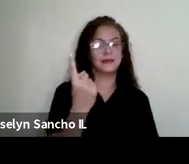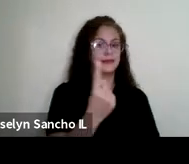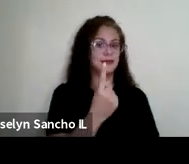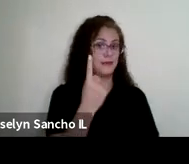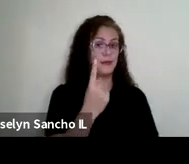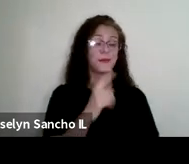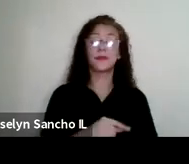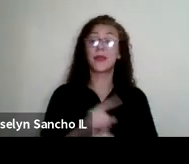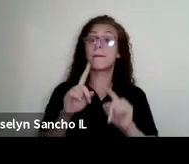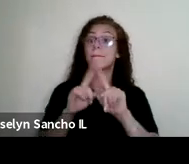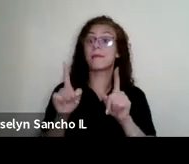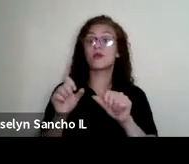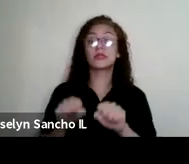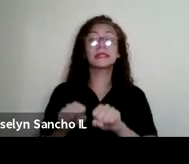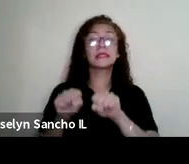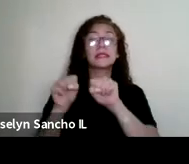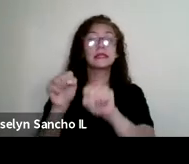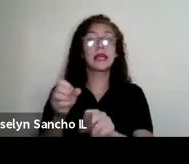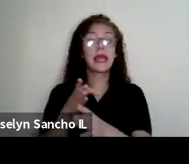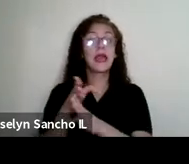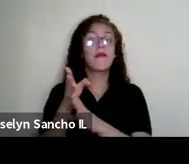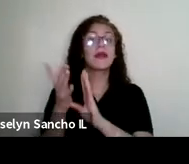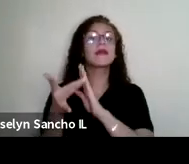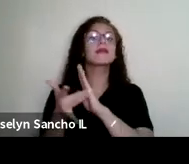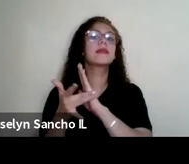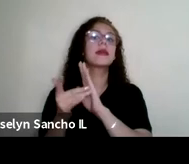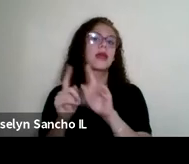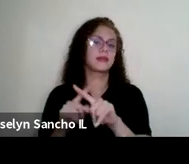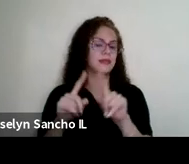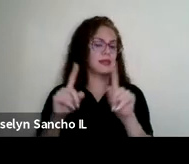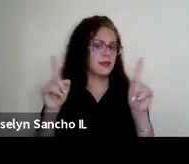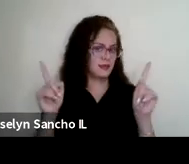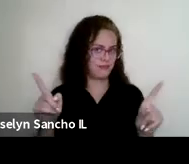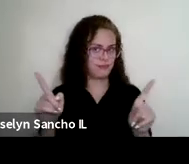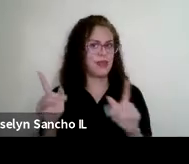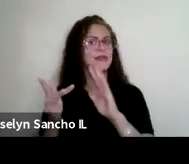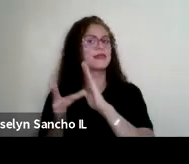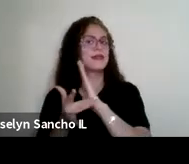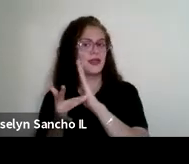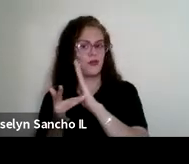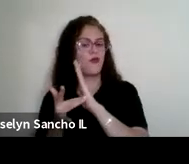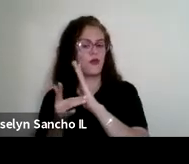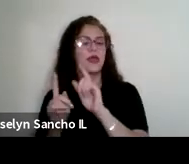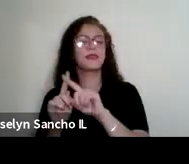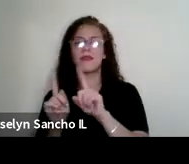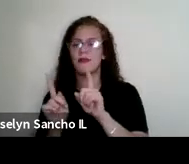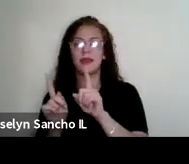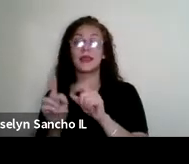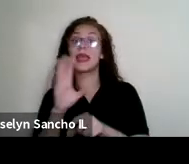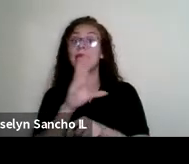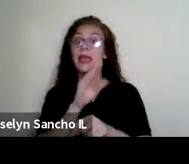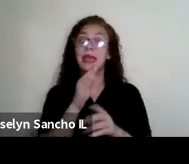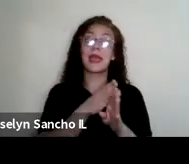embargo, se han graduado de carreras técnicas distintas a las de tecnologías digitales. Y en las carreras